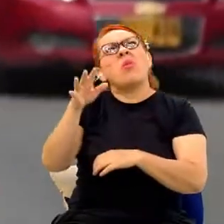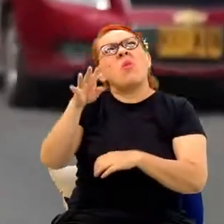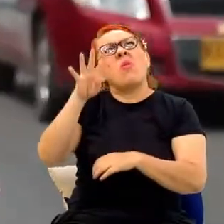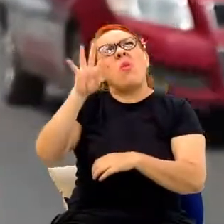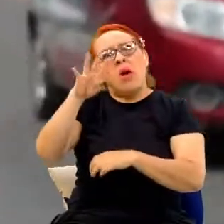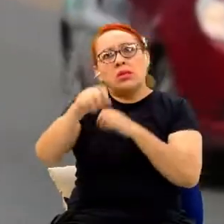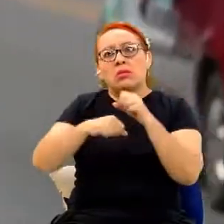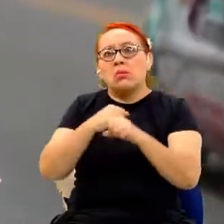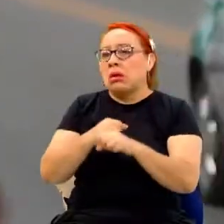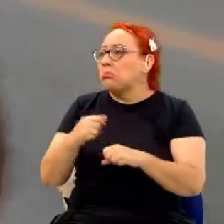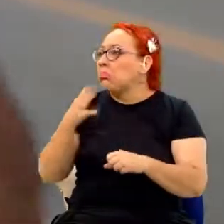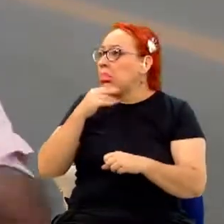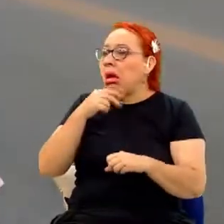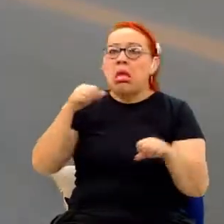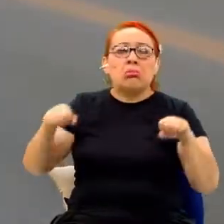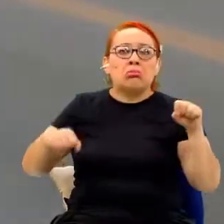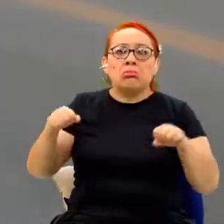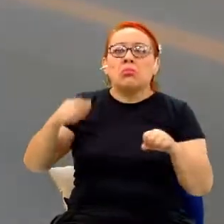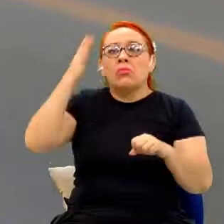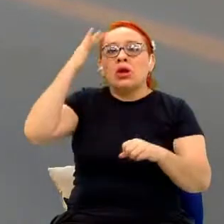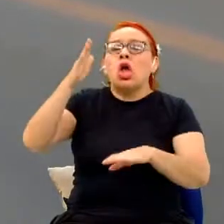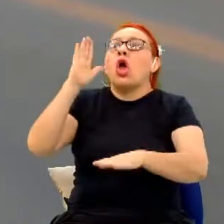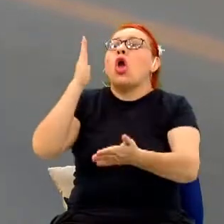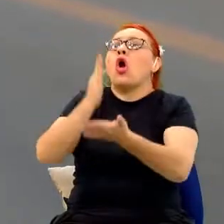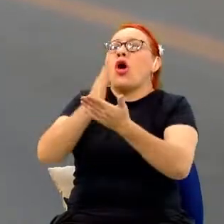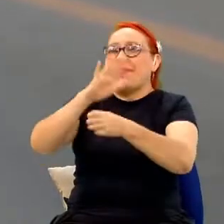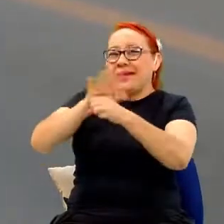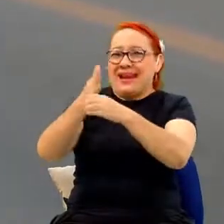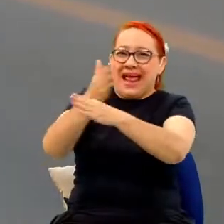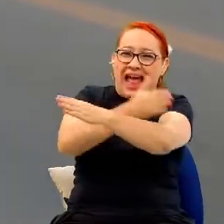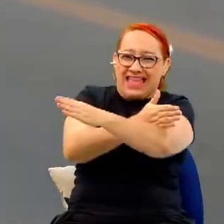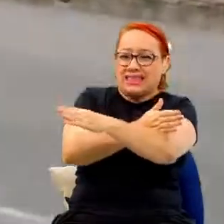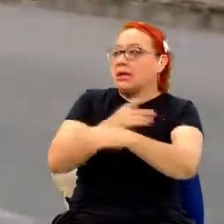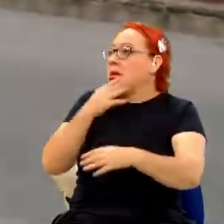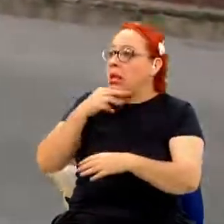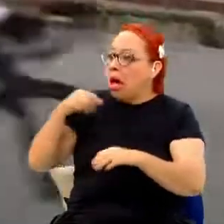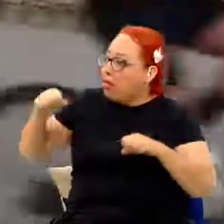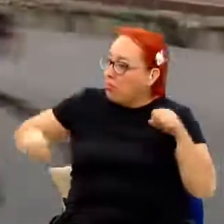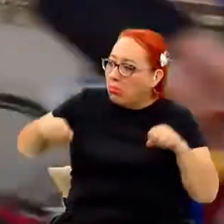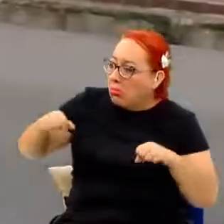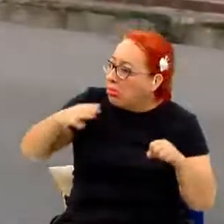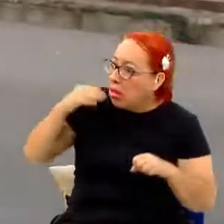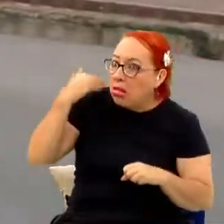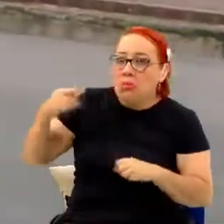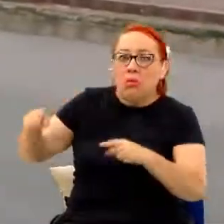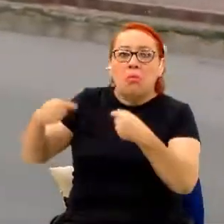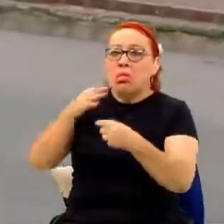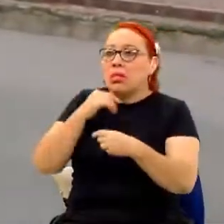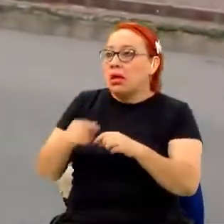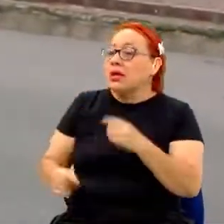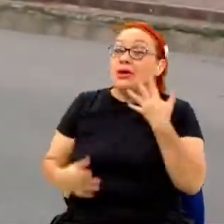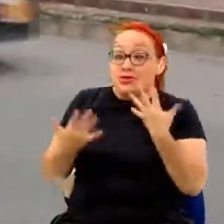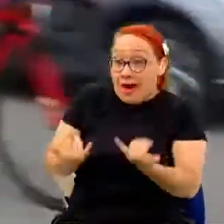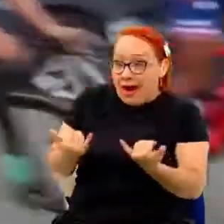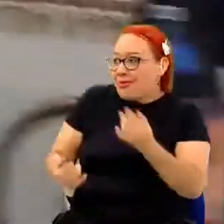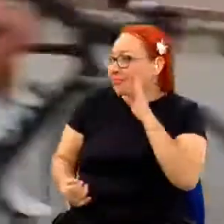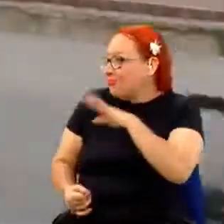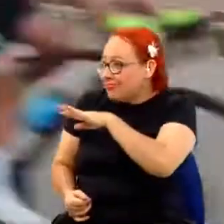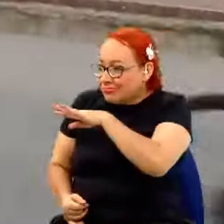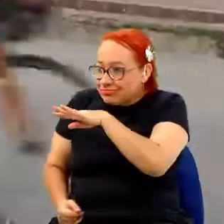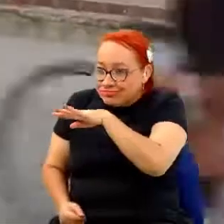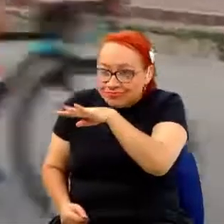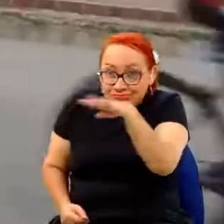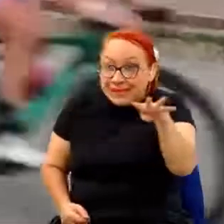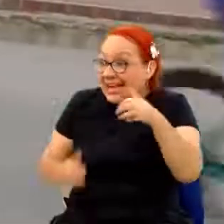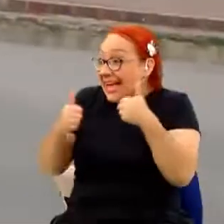4 años que no pasaba, desde antes de la pandemia, no pasaba nuestra Vuelta femenina por acá. La Puerta de Oro de Santander recibió la caravana pedalera